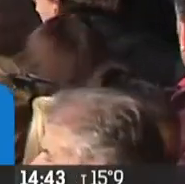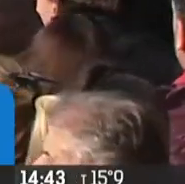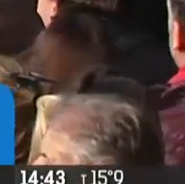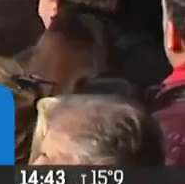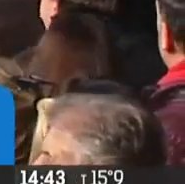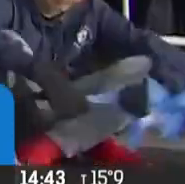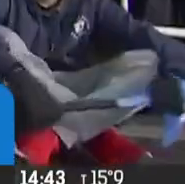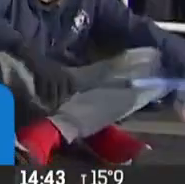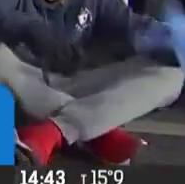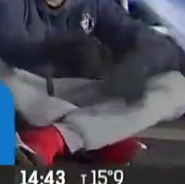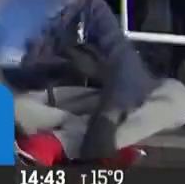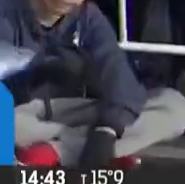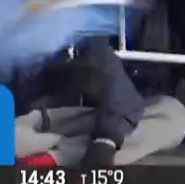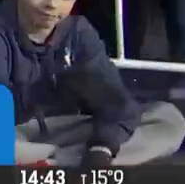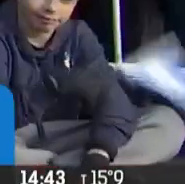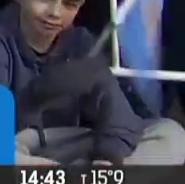y